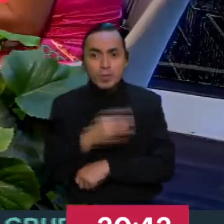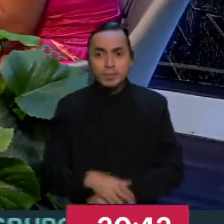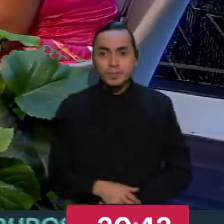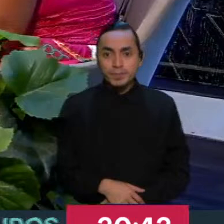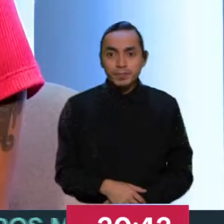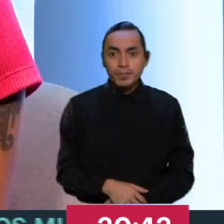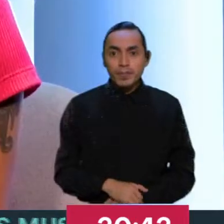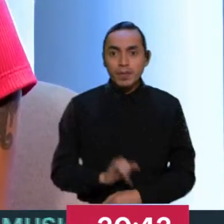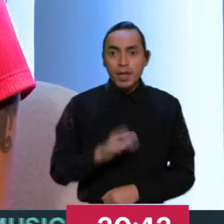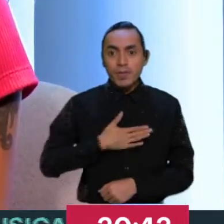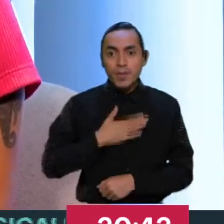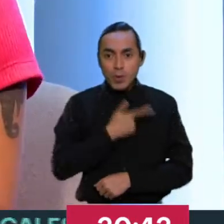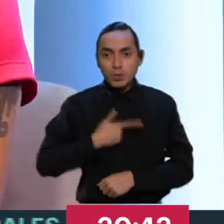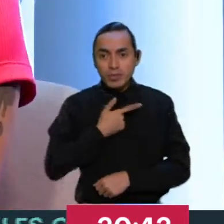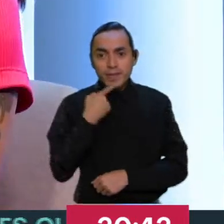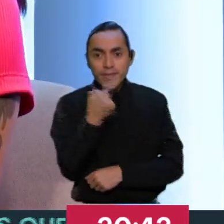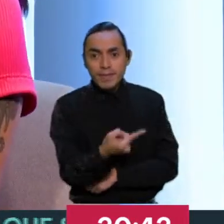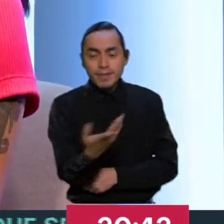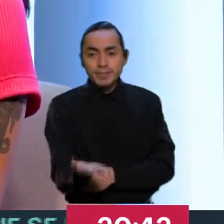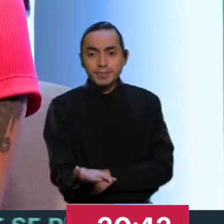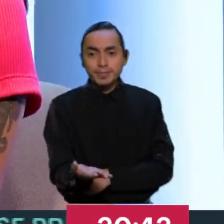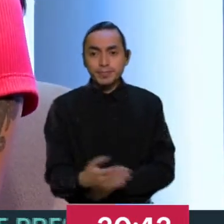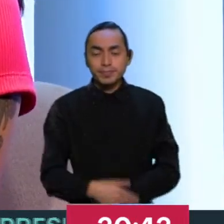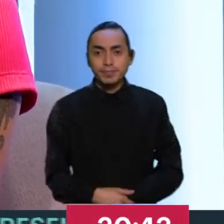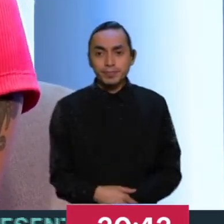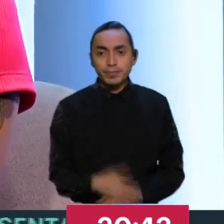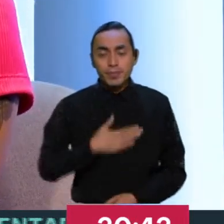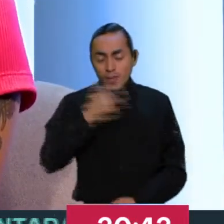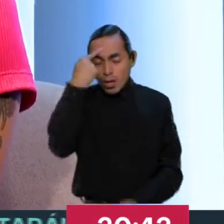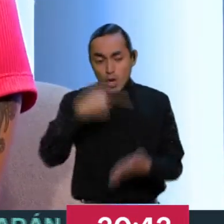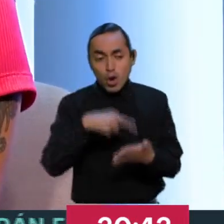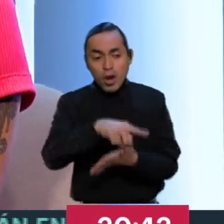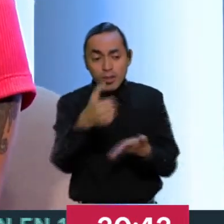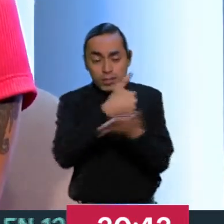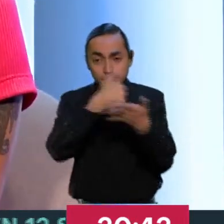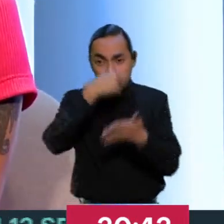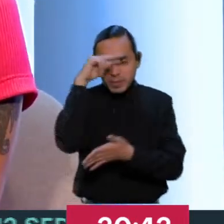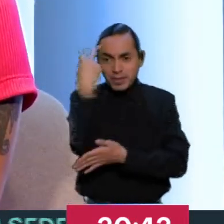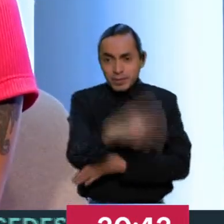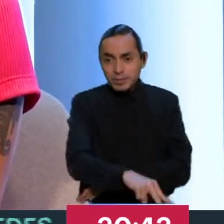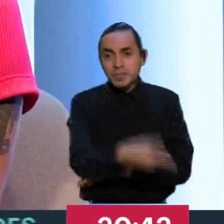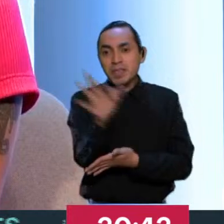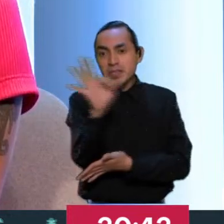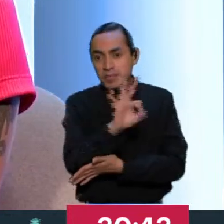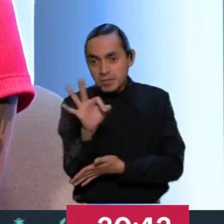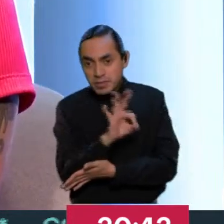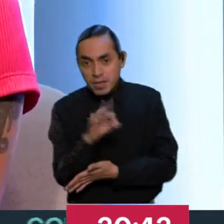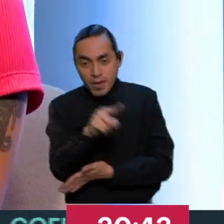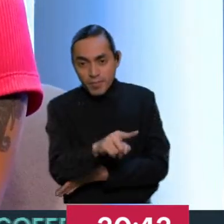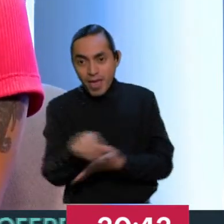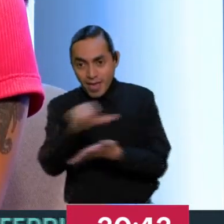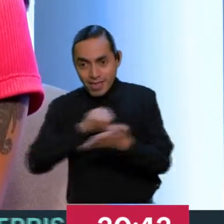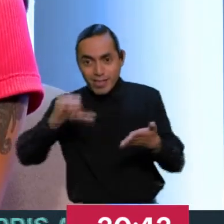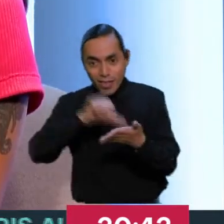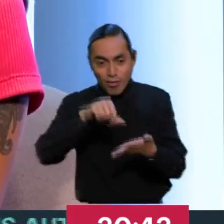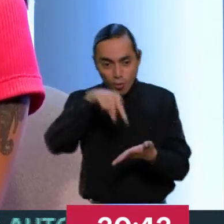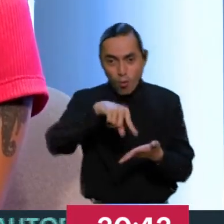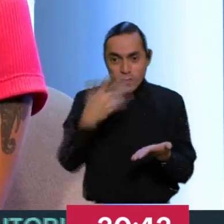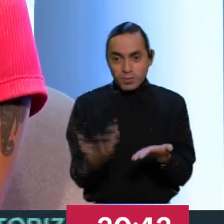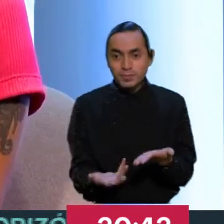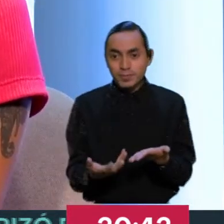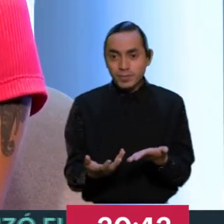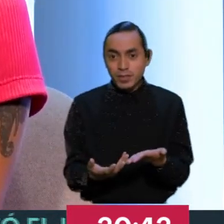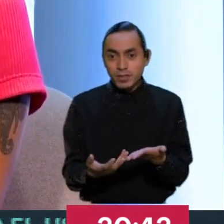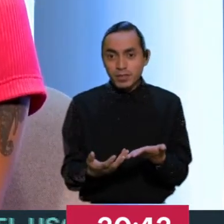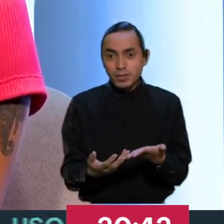lo que me gustaría O- decir sí. es que creo que la Ciudad de México es quizás por ser el centro de la ciudad, donde